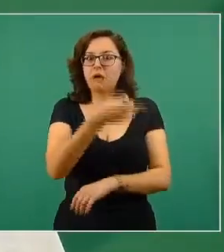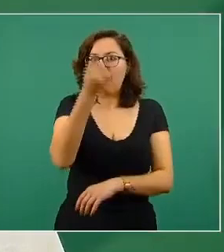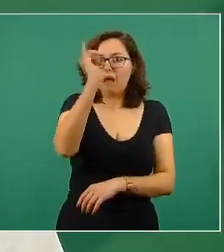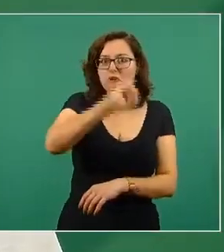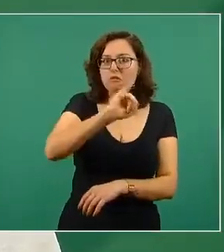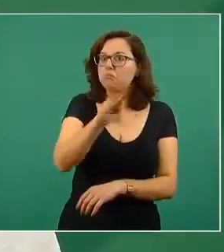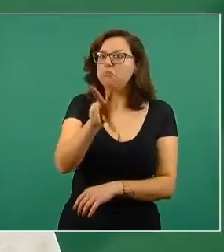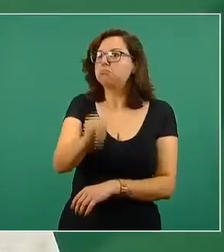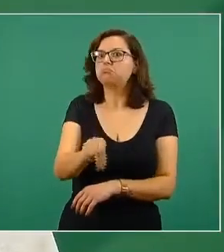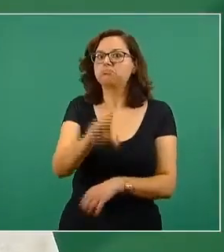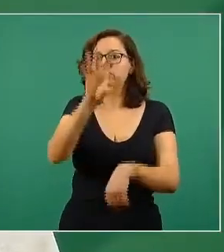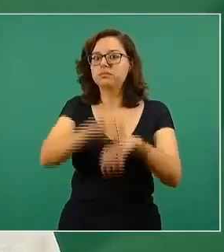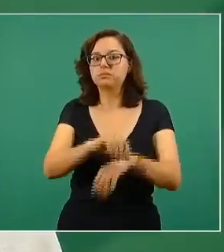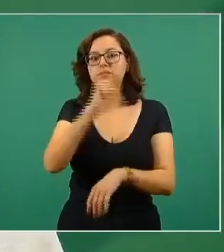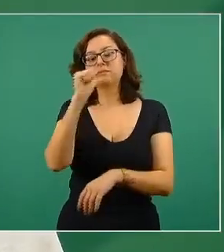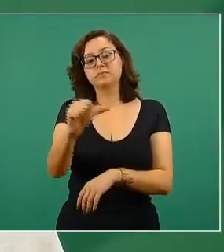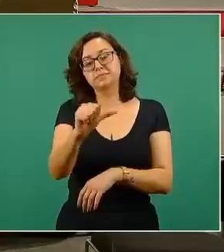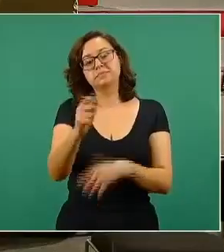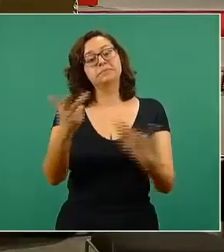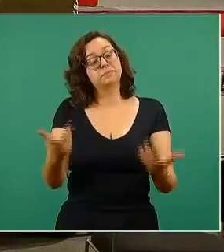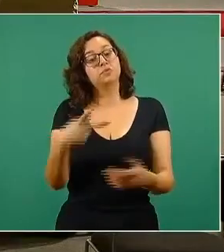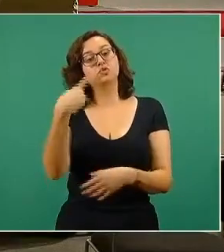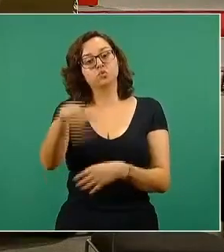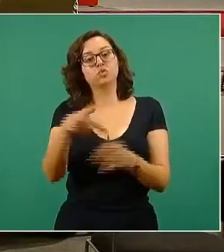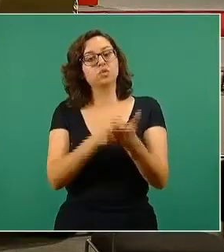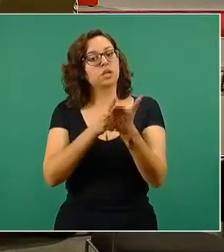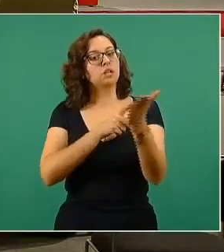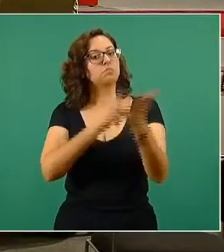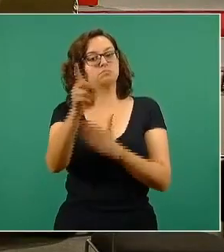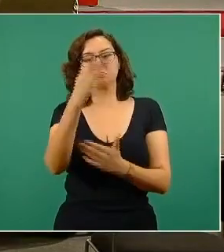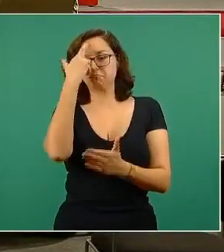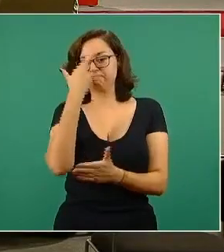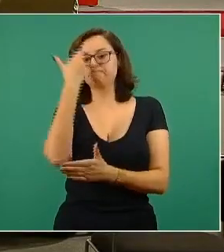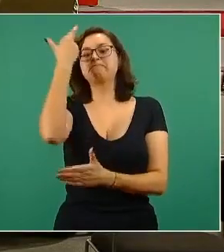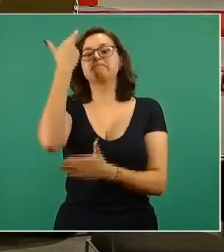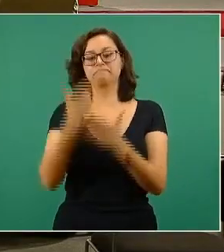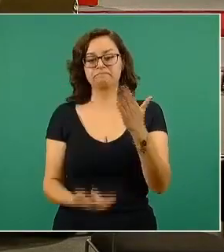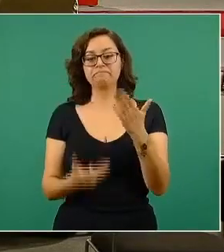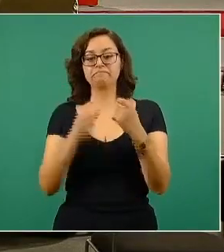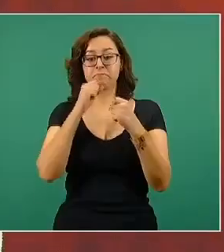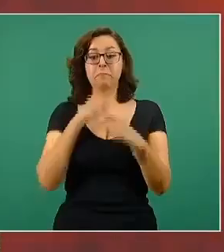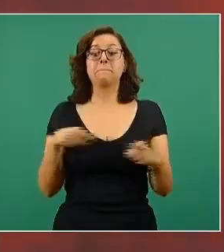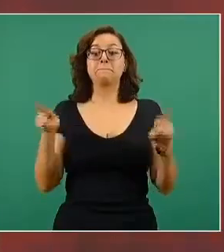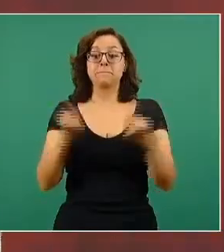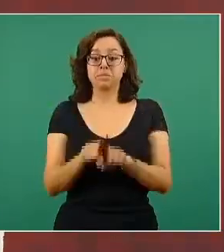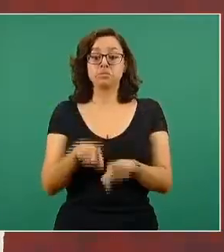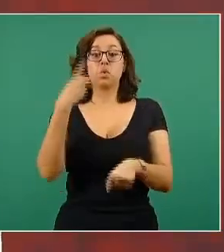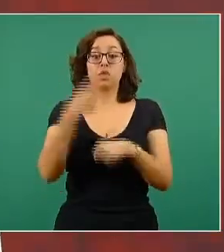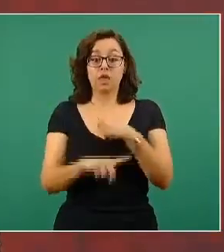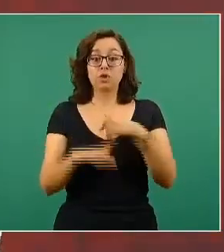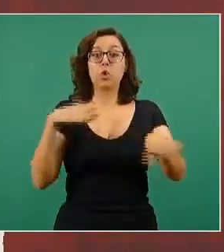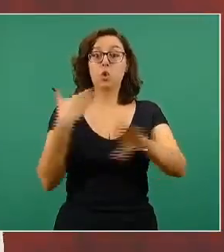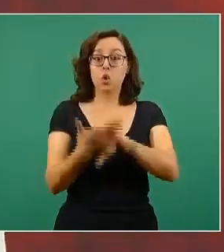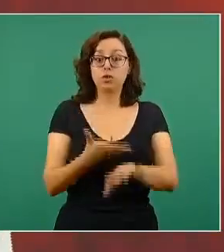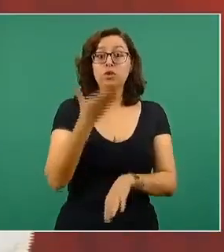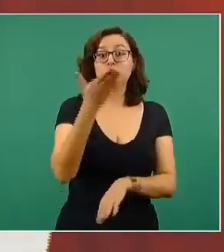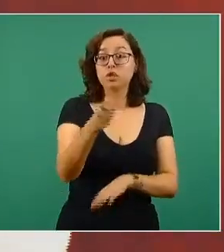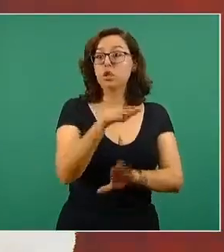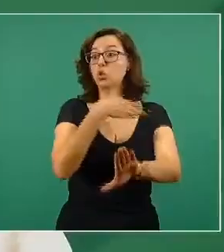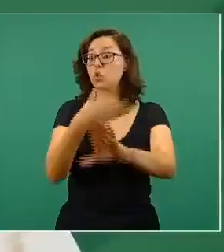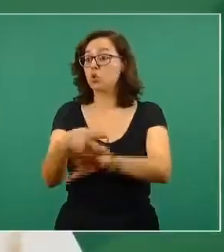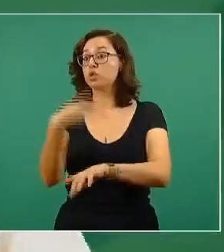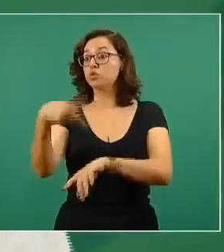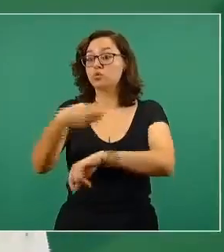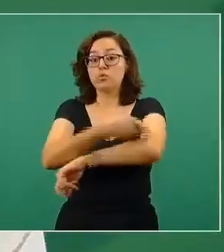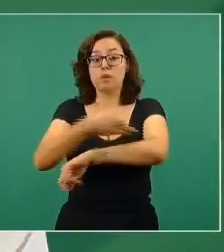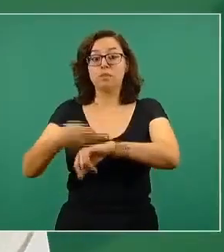es violatorio de sus derechos y además causa un daño muy importante a usted, a su familia, a su comunidad y